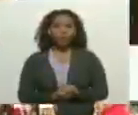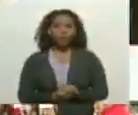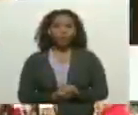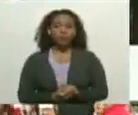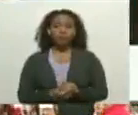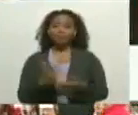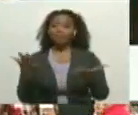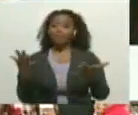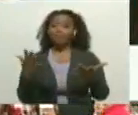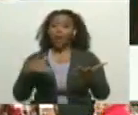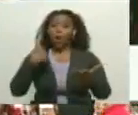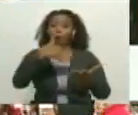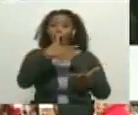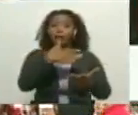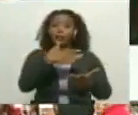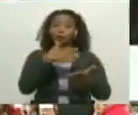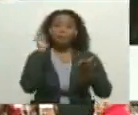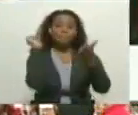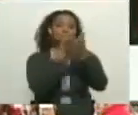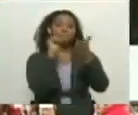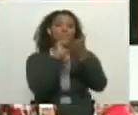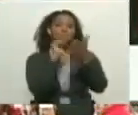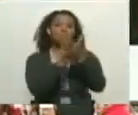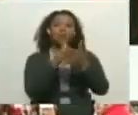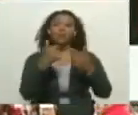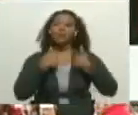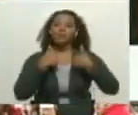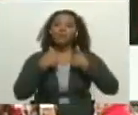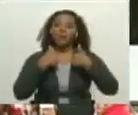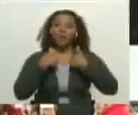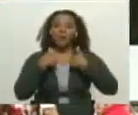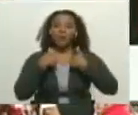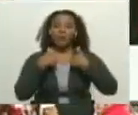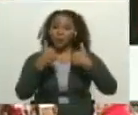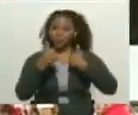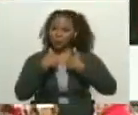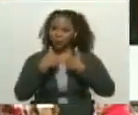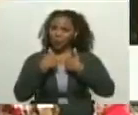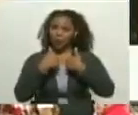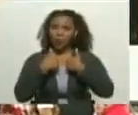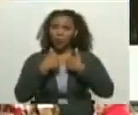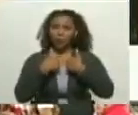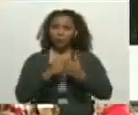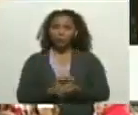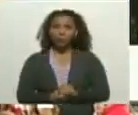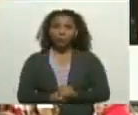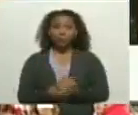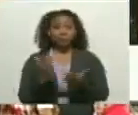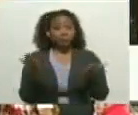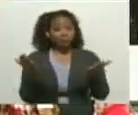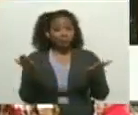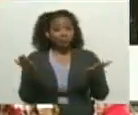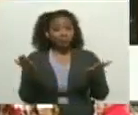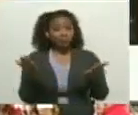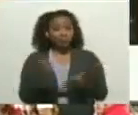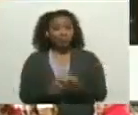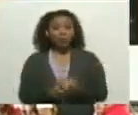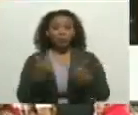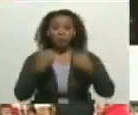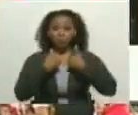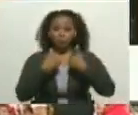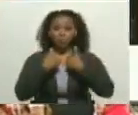Así que cuando les toque la puerta, ese soy yo. Ese soy yo. ¿Ah? Ese soy